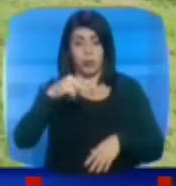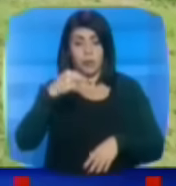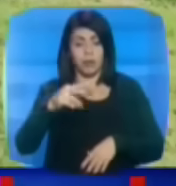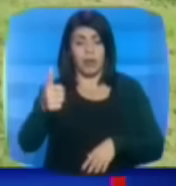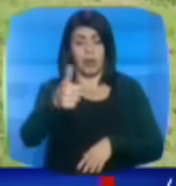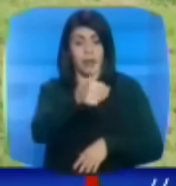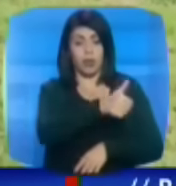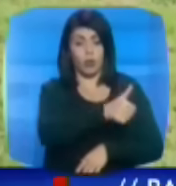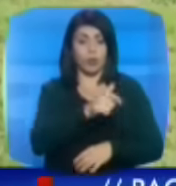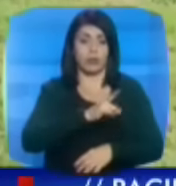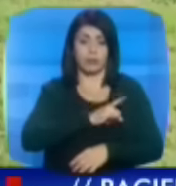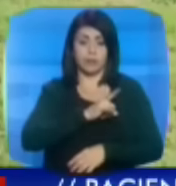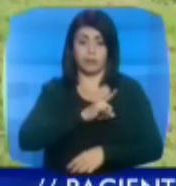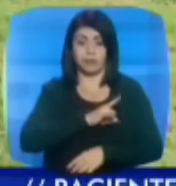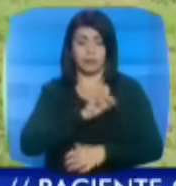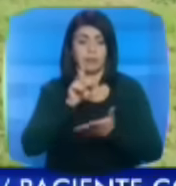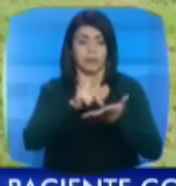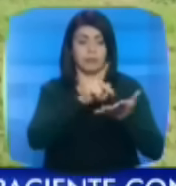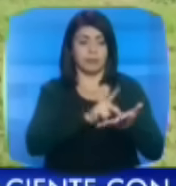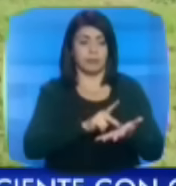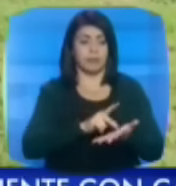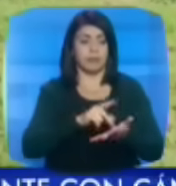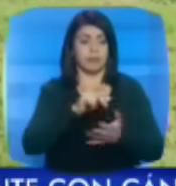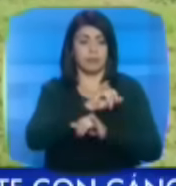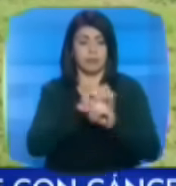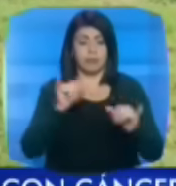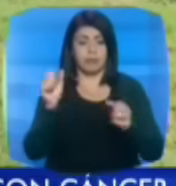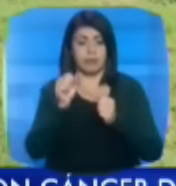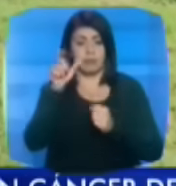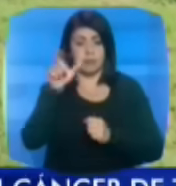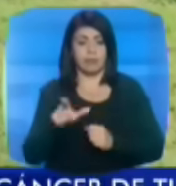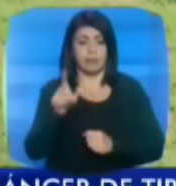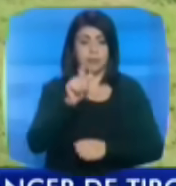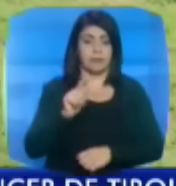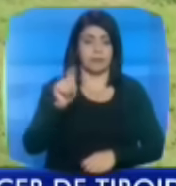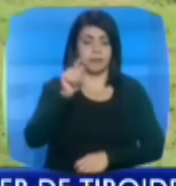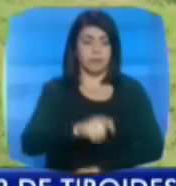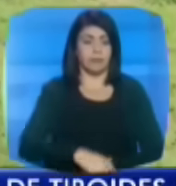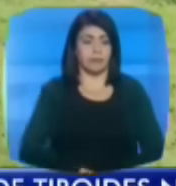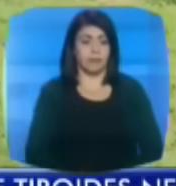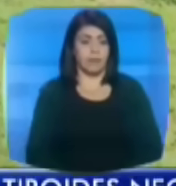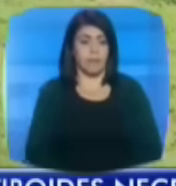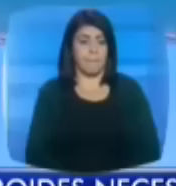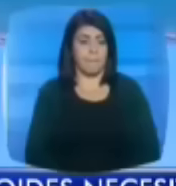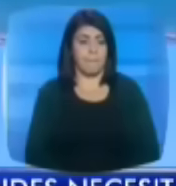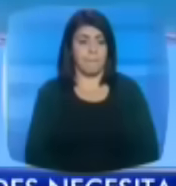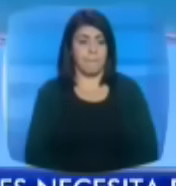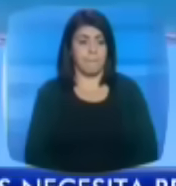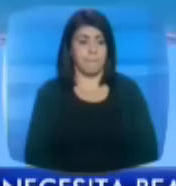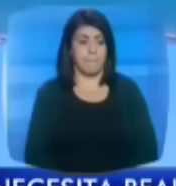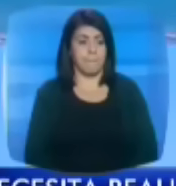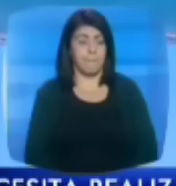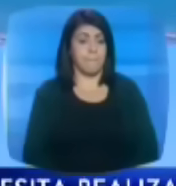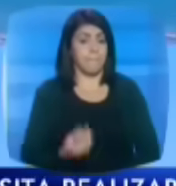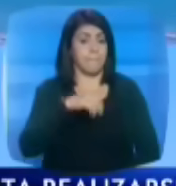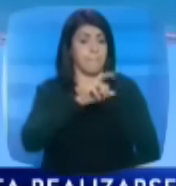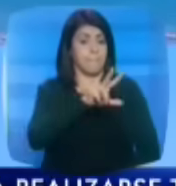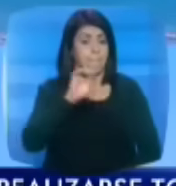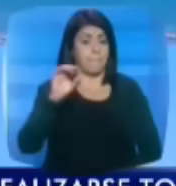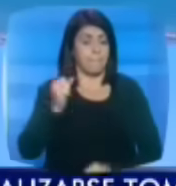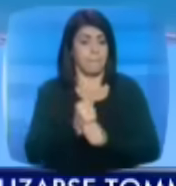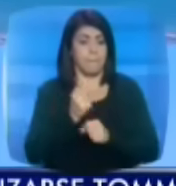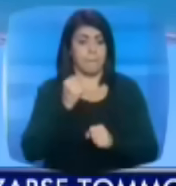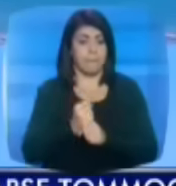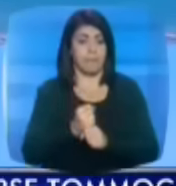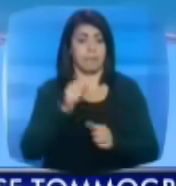cada una de las universidades que participan. Desde el estado Mérida, Jade Delgado, Televen. Más de 300